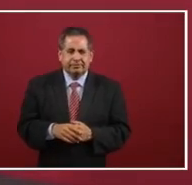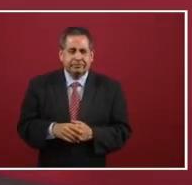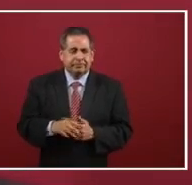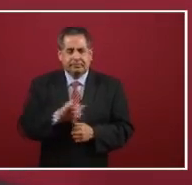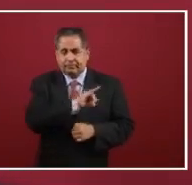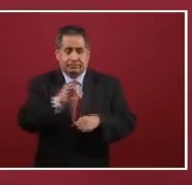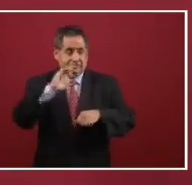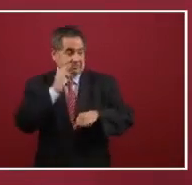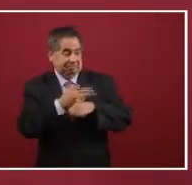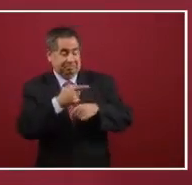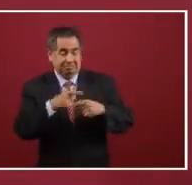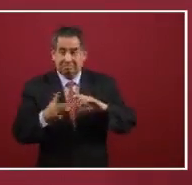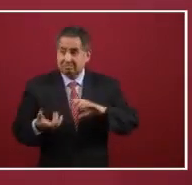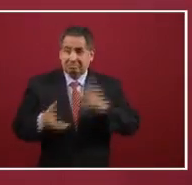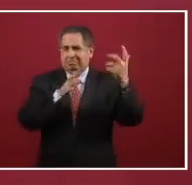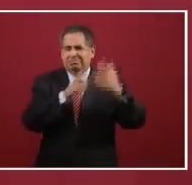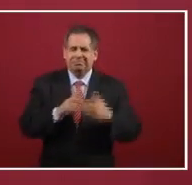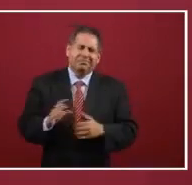irresponsable.